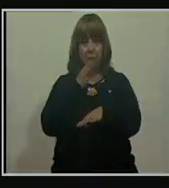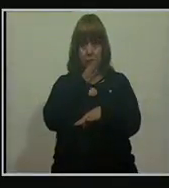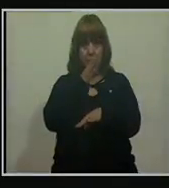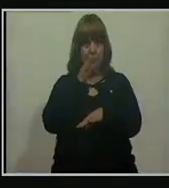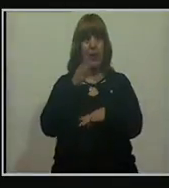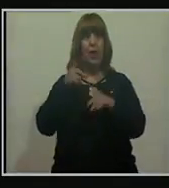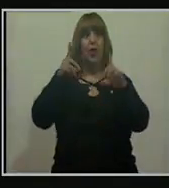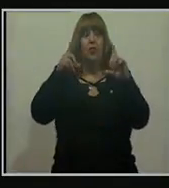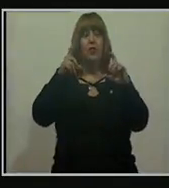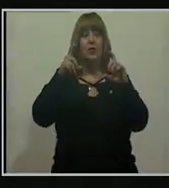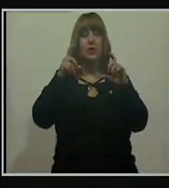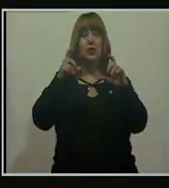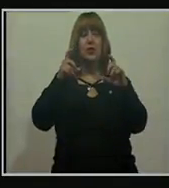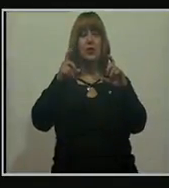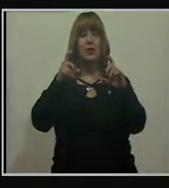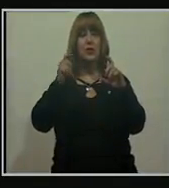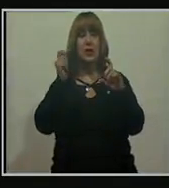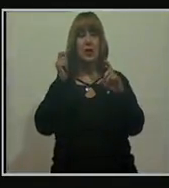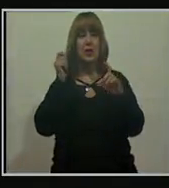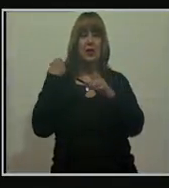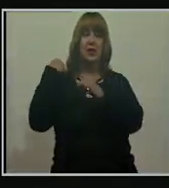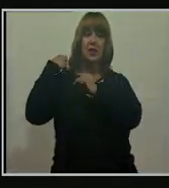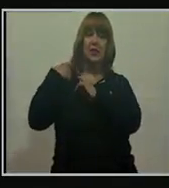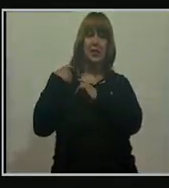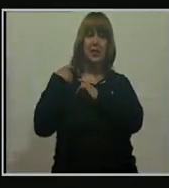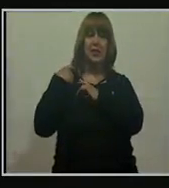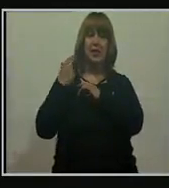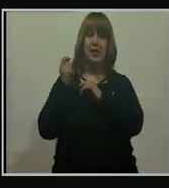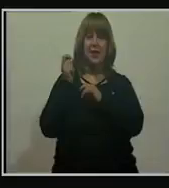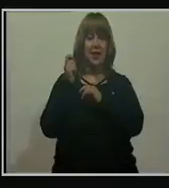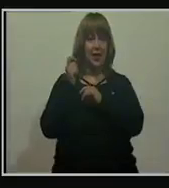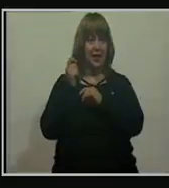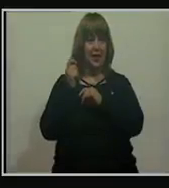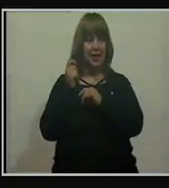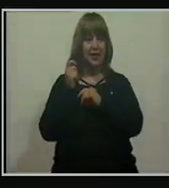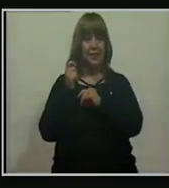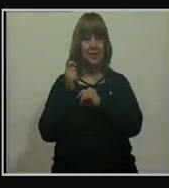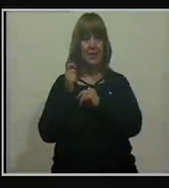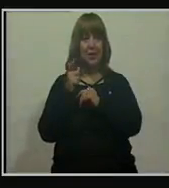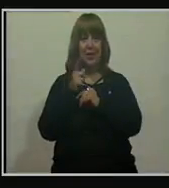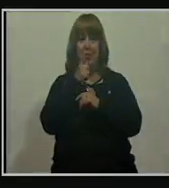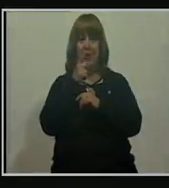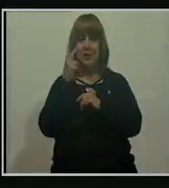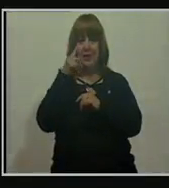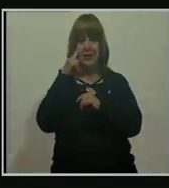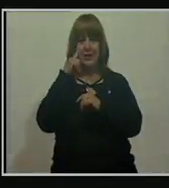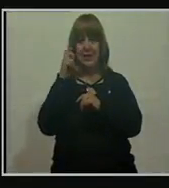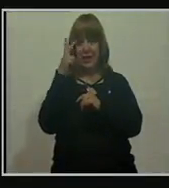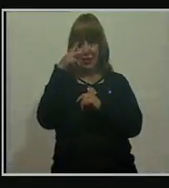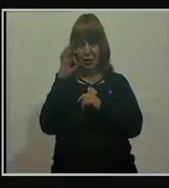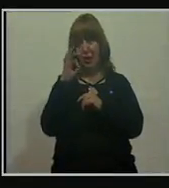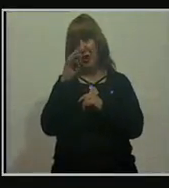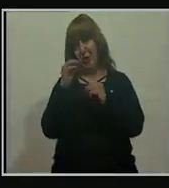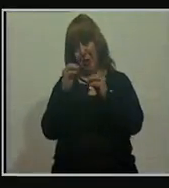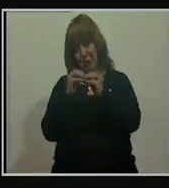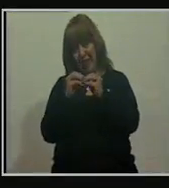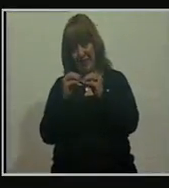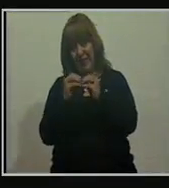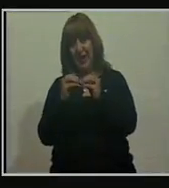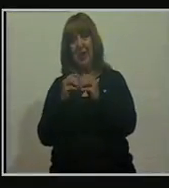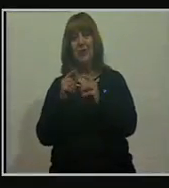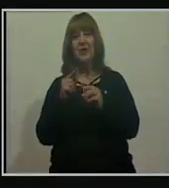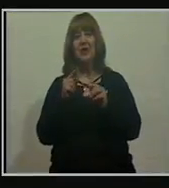foto, y no es el Chicho Pasa Raspando. Esa pelada, ¿quién no la conoce? La verdad, una muestra